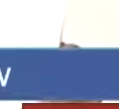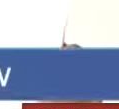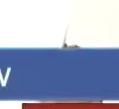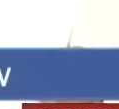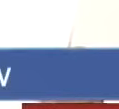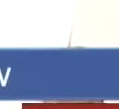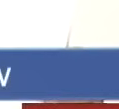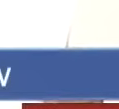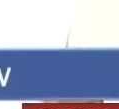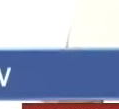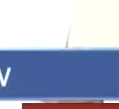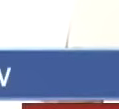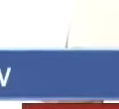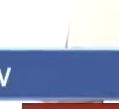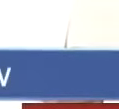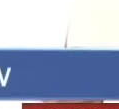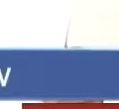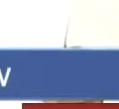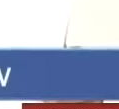380.877 para un